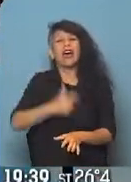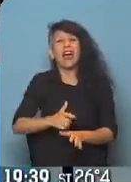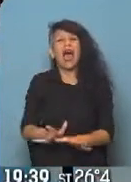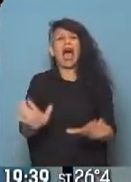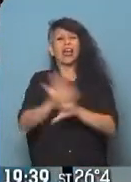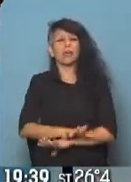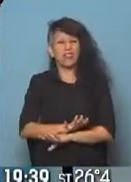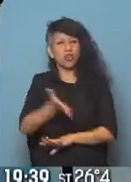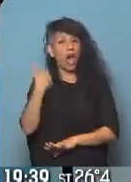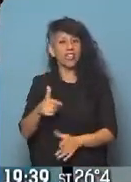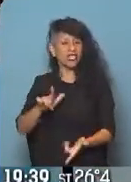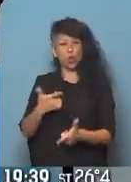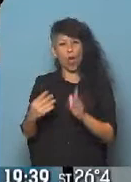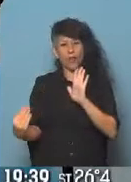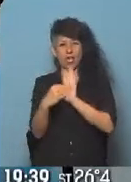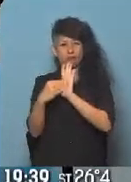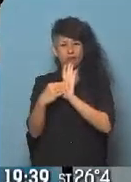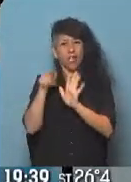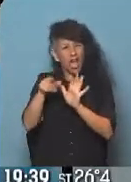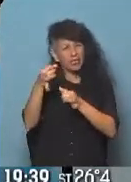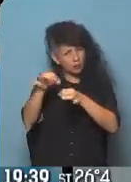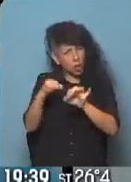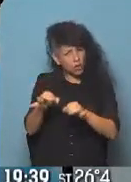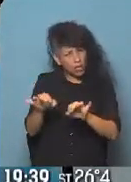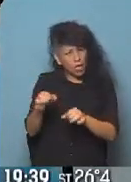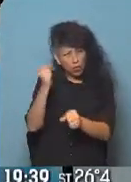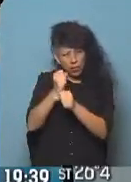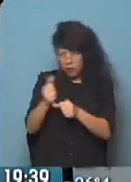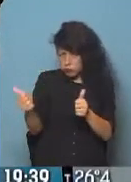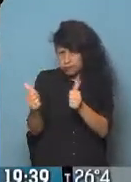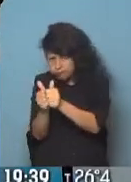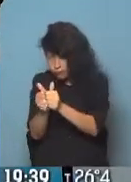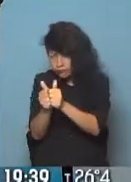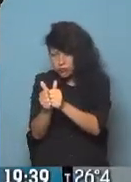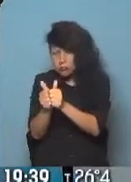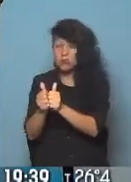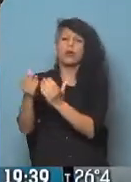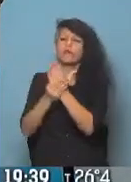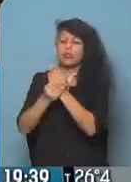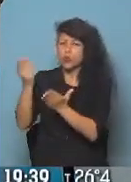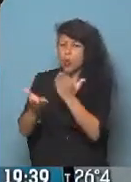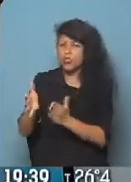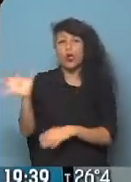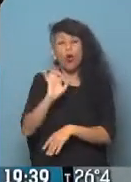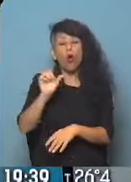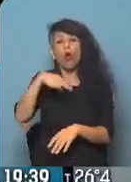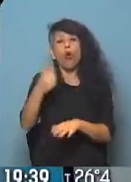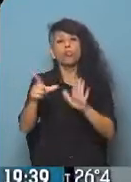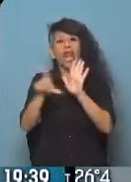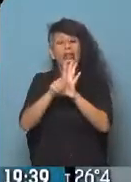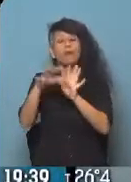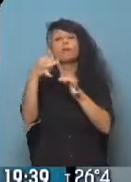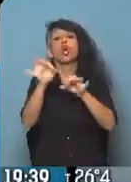incluidos y eso es un proyecto que lo trabajamos junto al ministerio de justicia ministro garavano o el proyecto de la destitución de dominio que